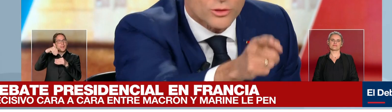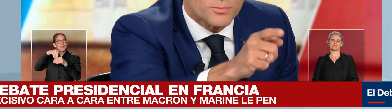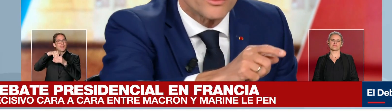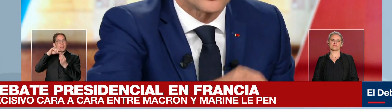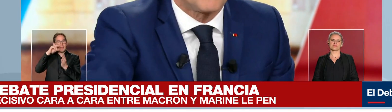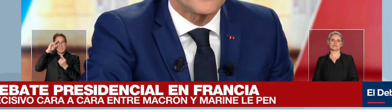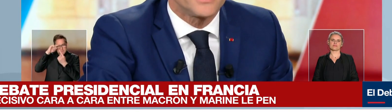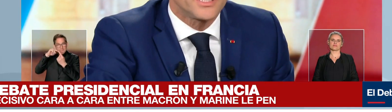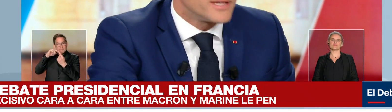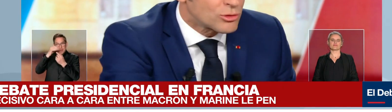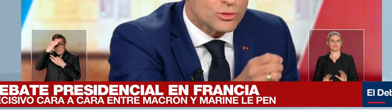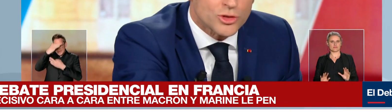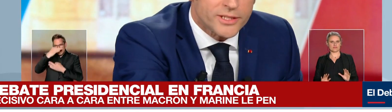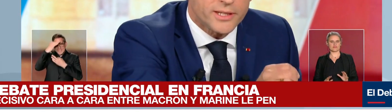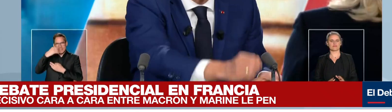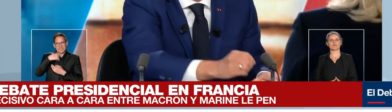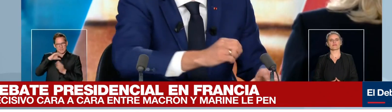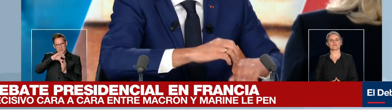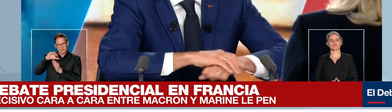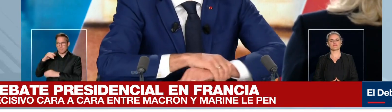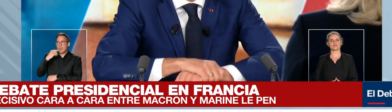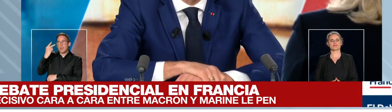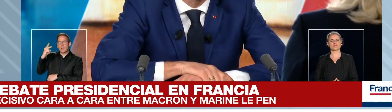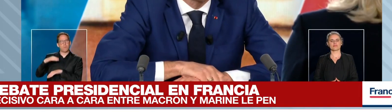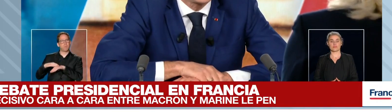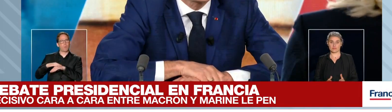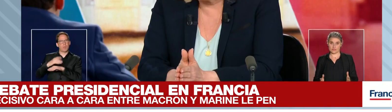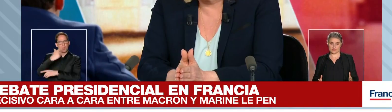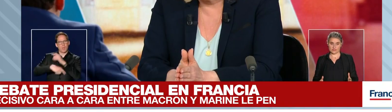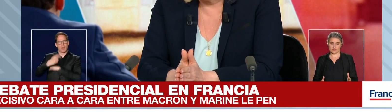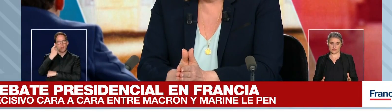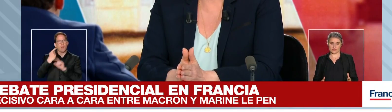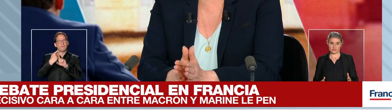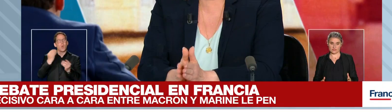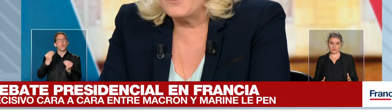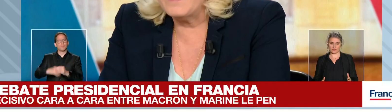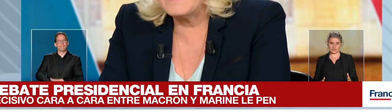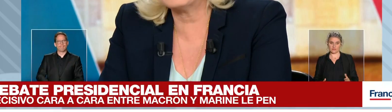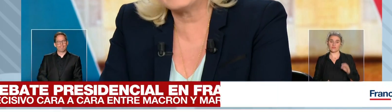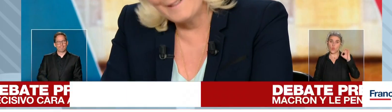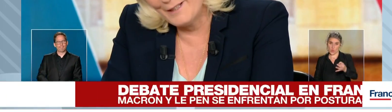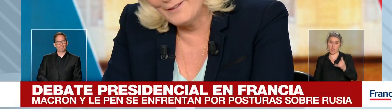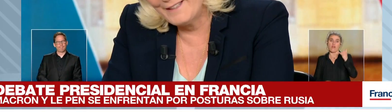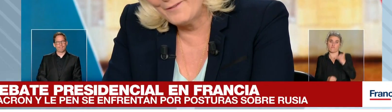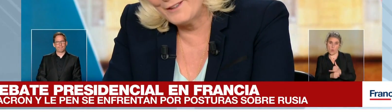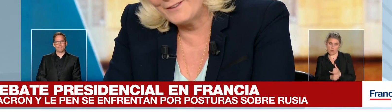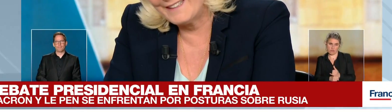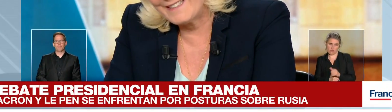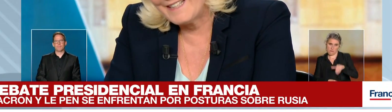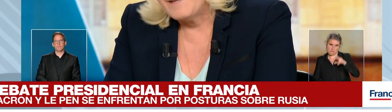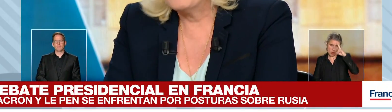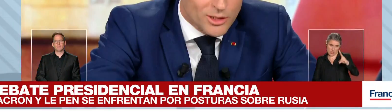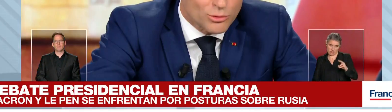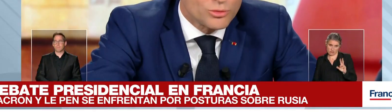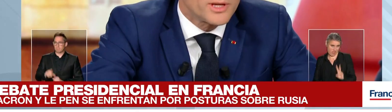punto preciso que tiene que ver con el financiamiento de su partido. Lo que dije es falso, señora Le Pen. Sí, señor Macron. Es